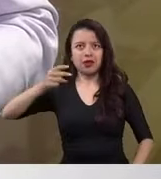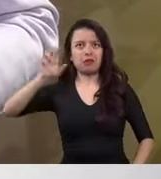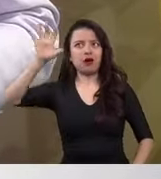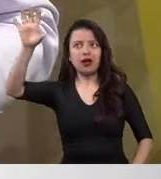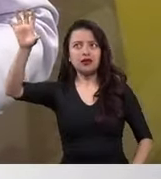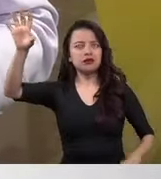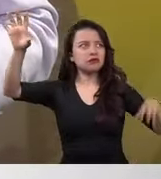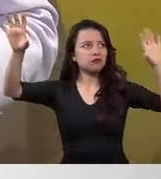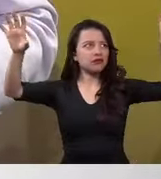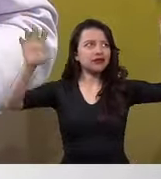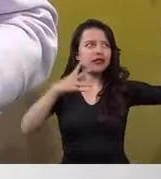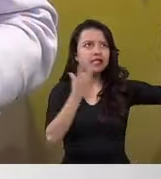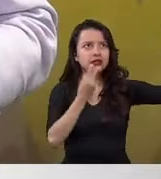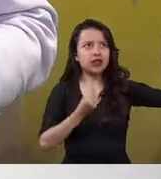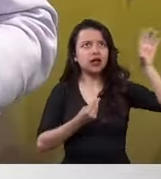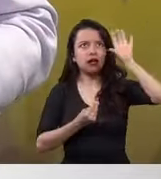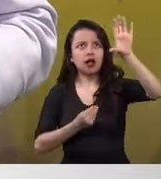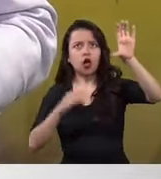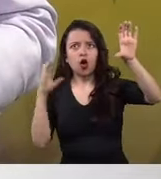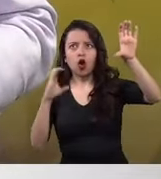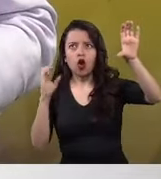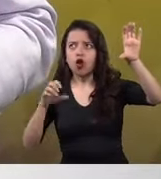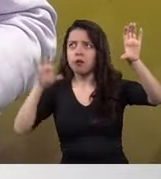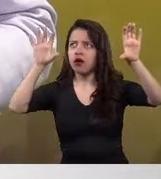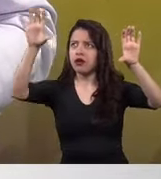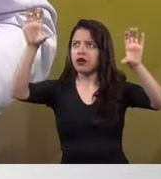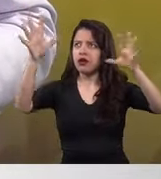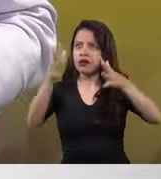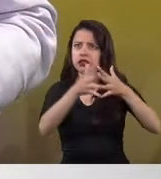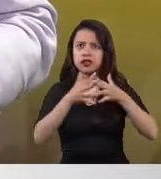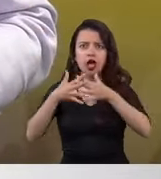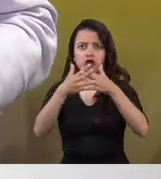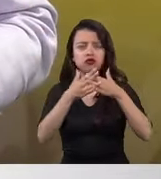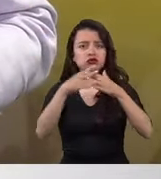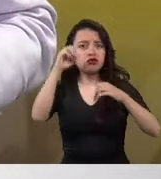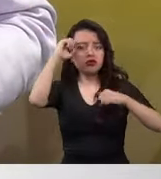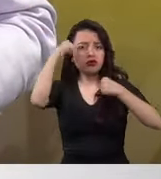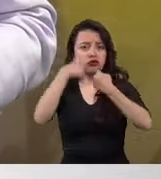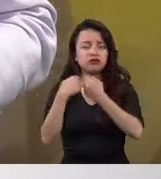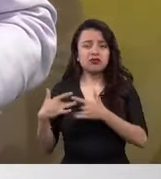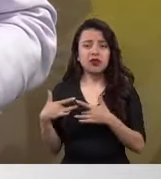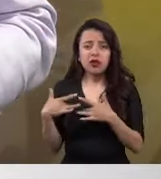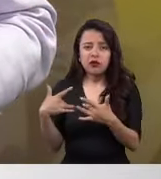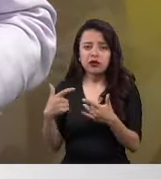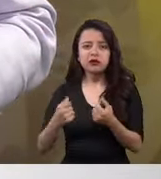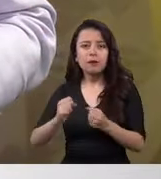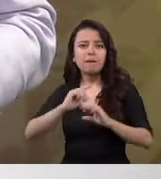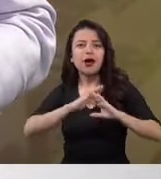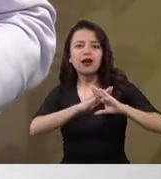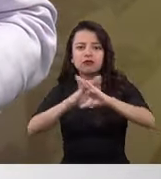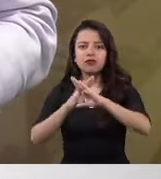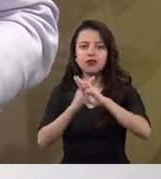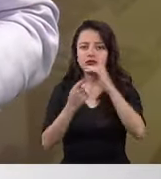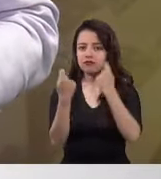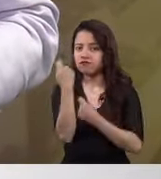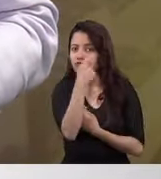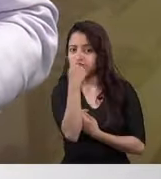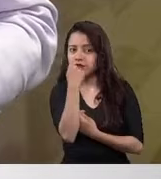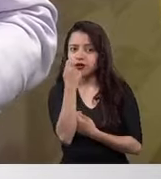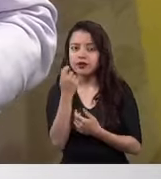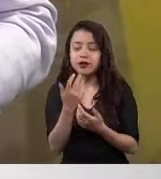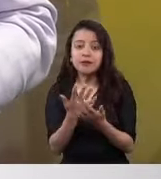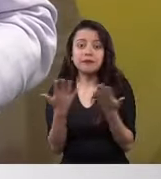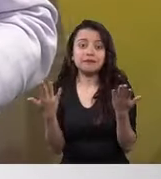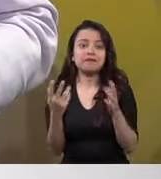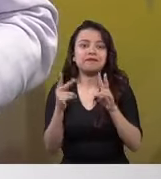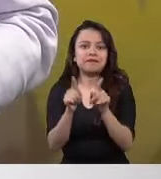Unidos, y sobre todo que dijeran que era una donación, por decirlo así, entre esa cooperación que hay en países para combatir al narcotráfico. Así que de esta